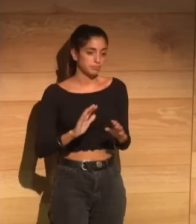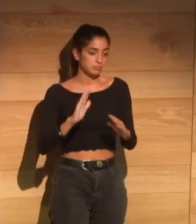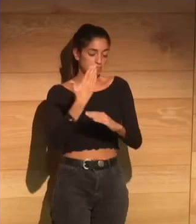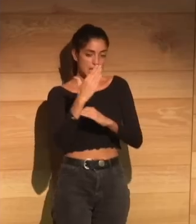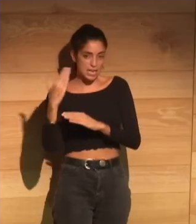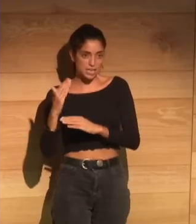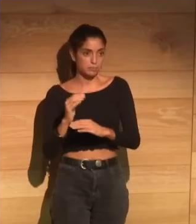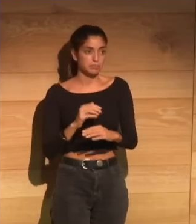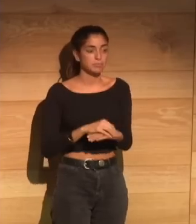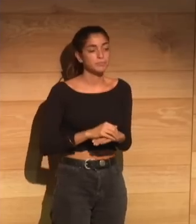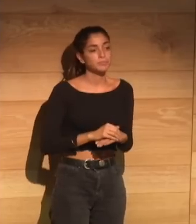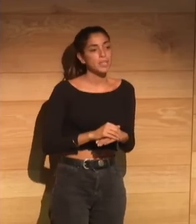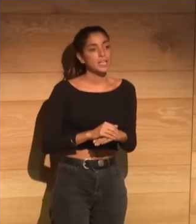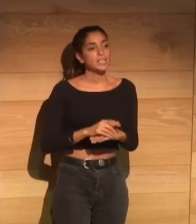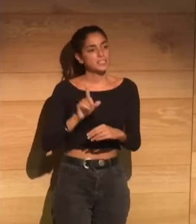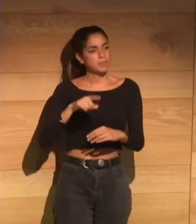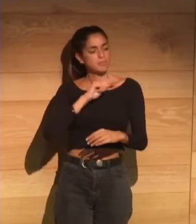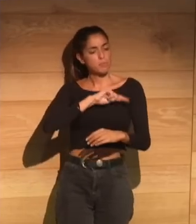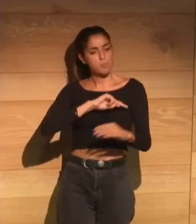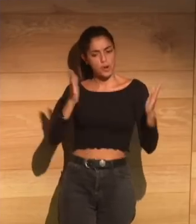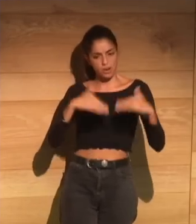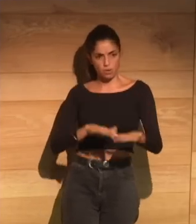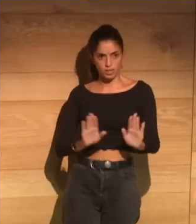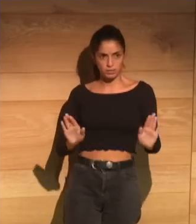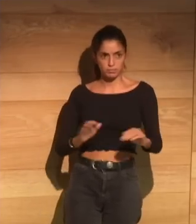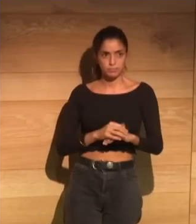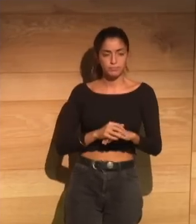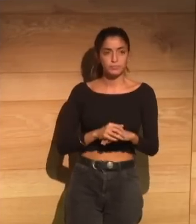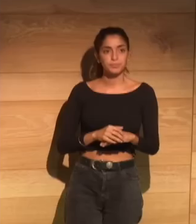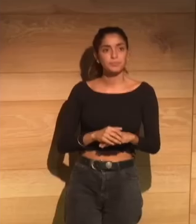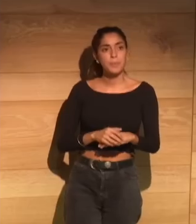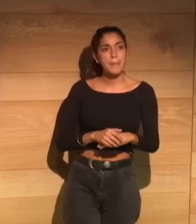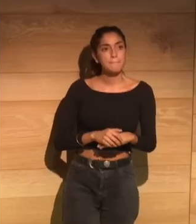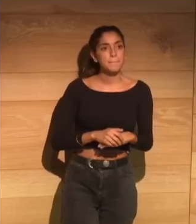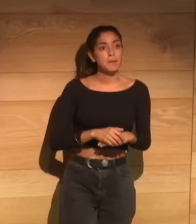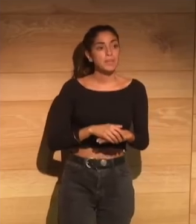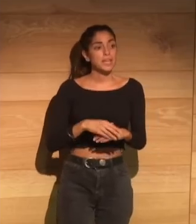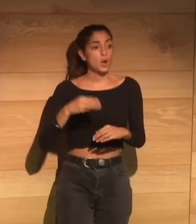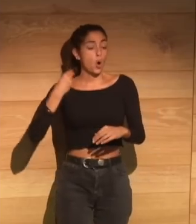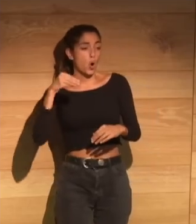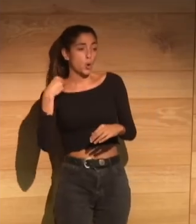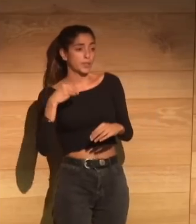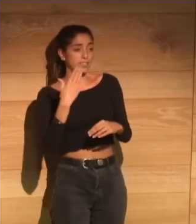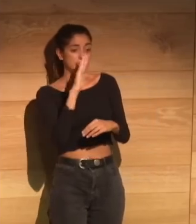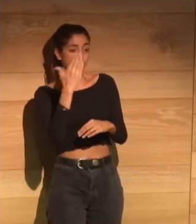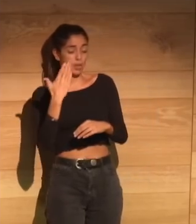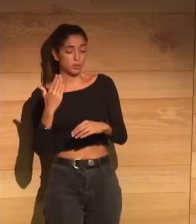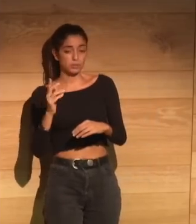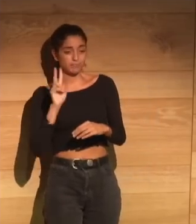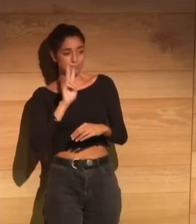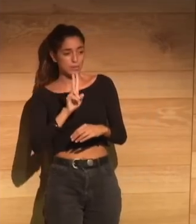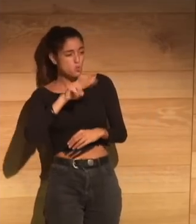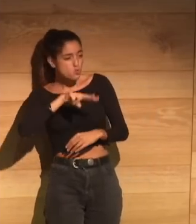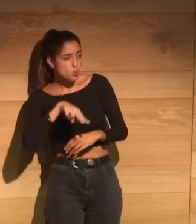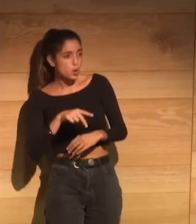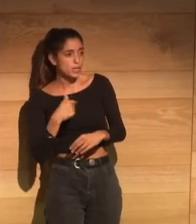literales. No, y morales también. Posicionémonos en contra de los espejos. Para los chavales que no habéis visto nunca uno de esos espejos, que sepáis que es